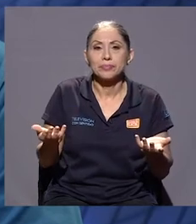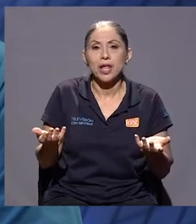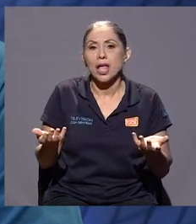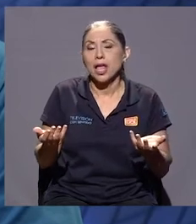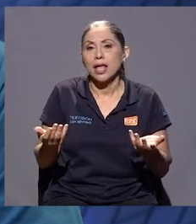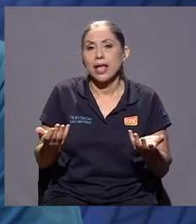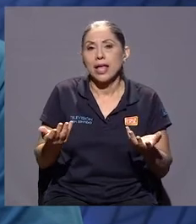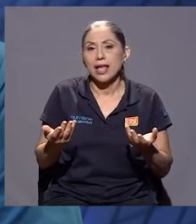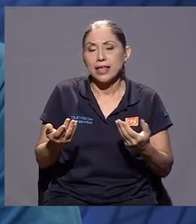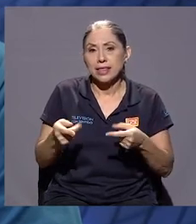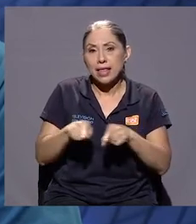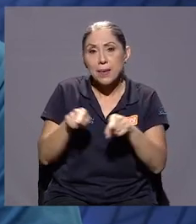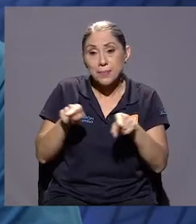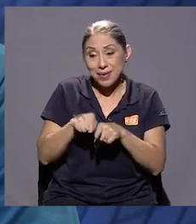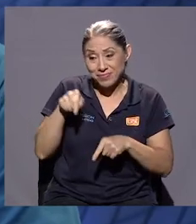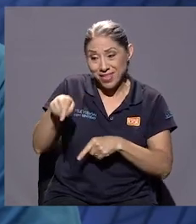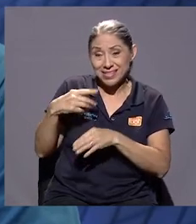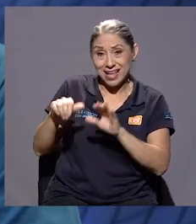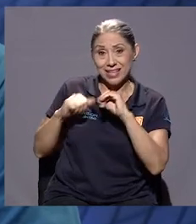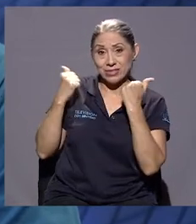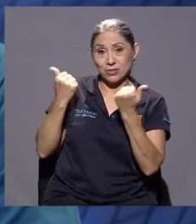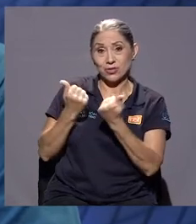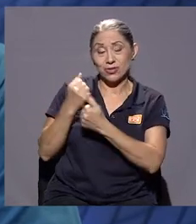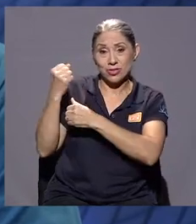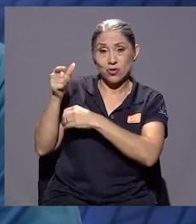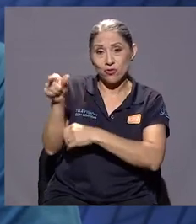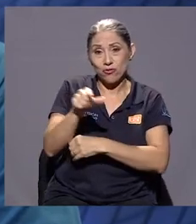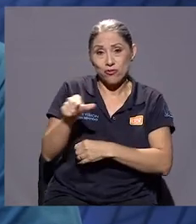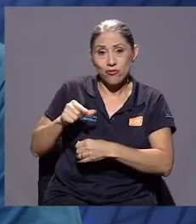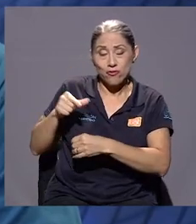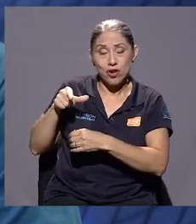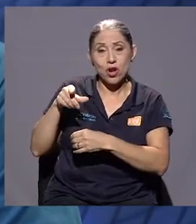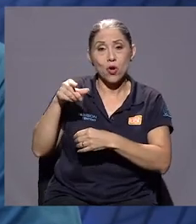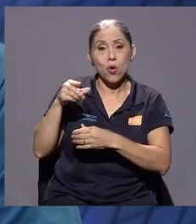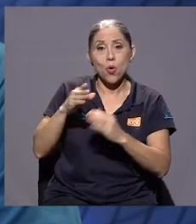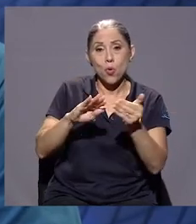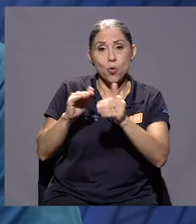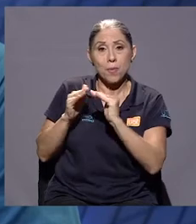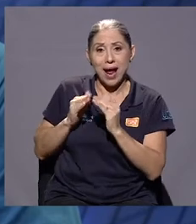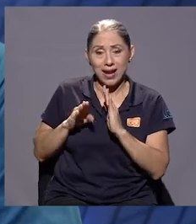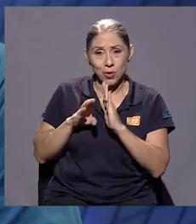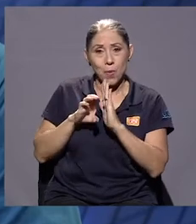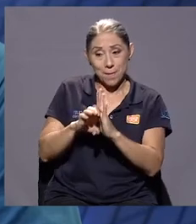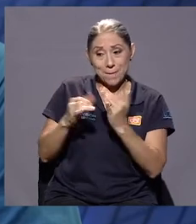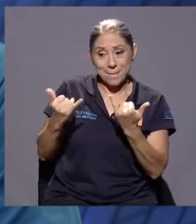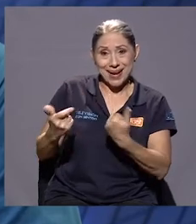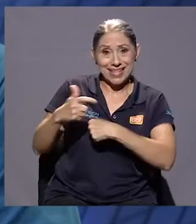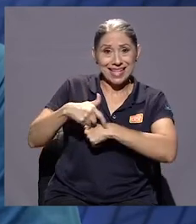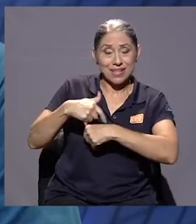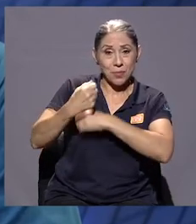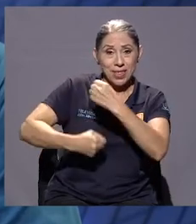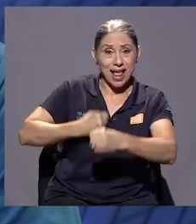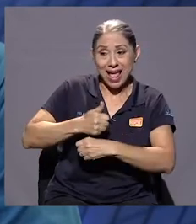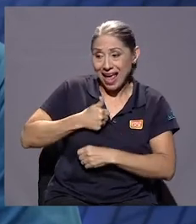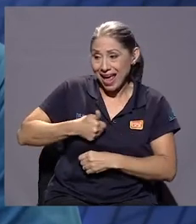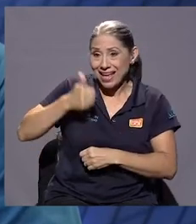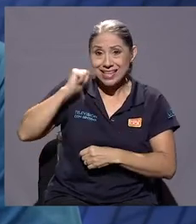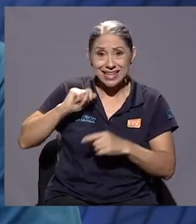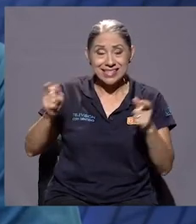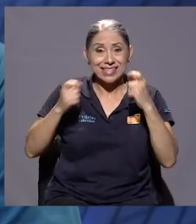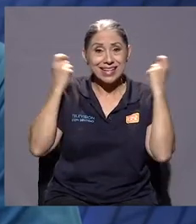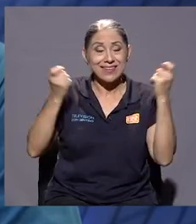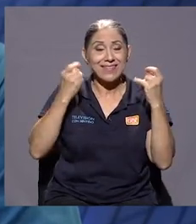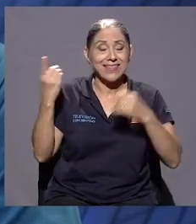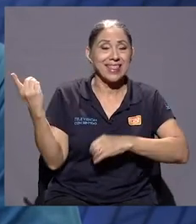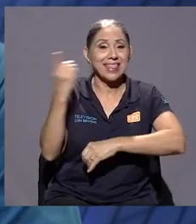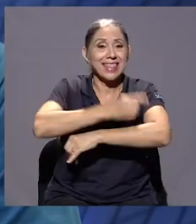dentro de lo que se hace también desde el verbal navegador por estas épocas del año de hecho ayer se celebra el día internacional de